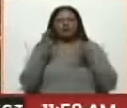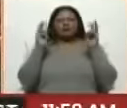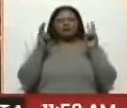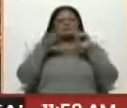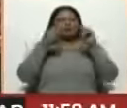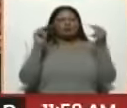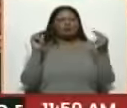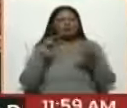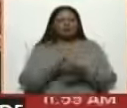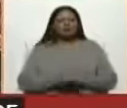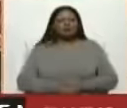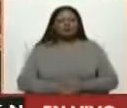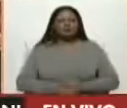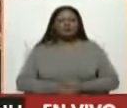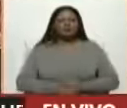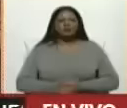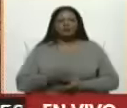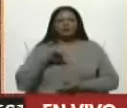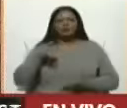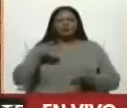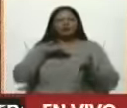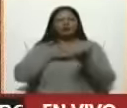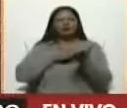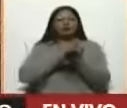paz, de la tranquilidad.